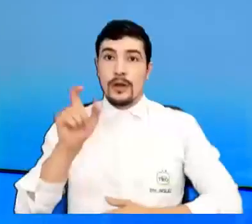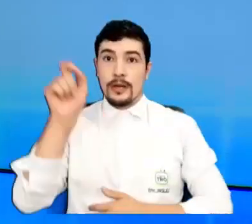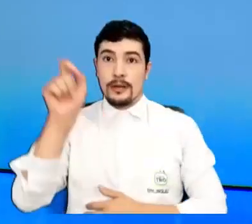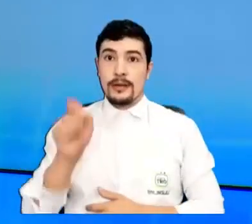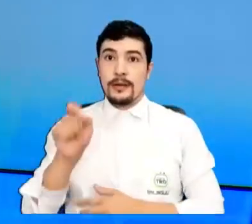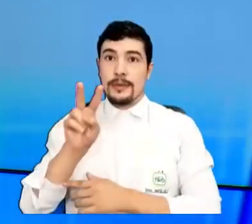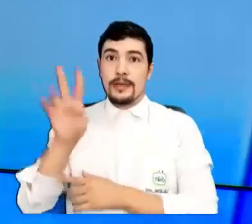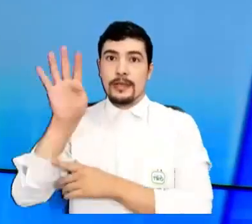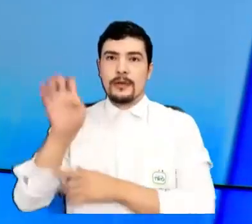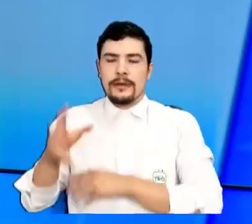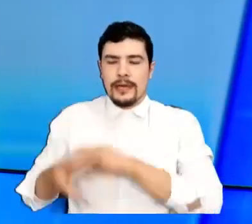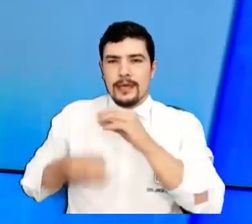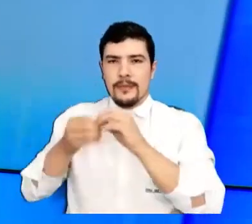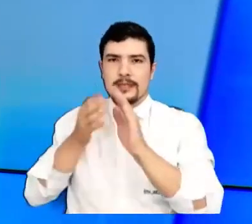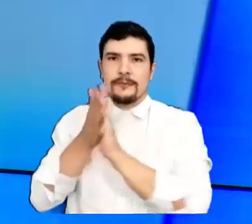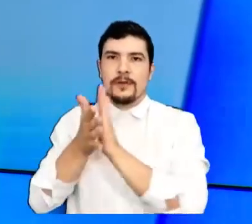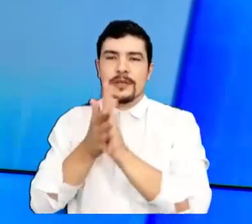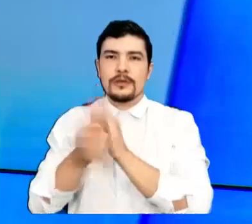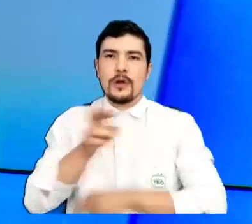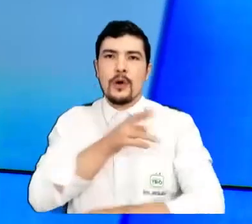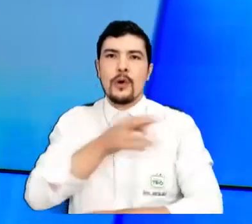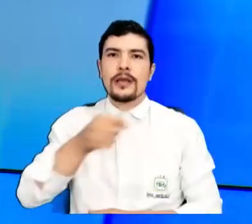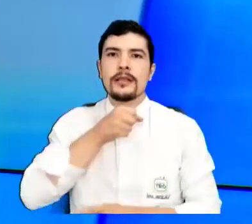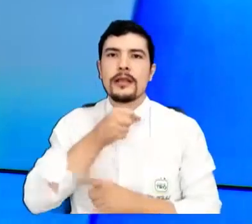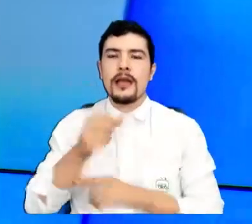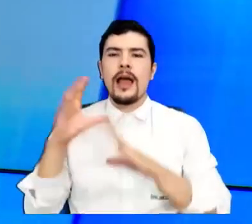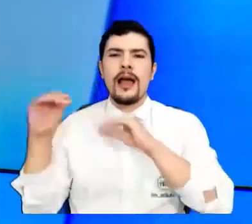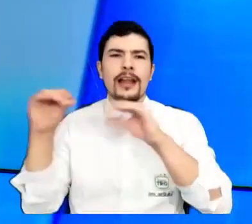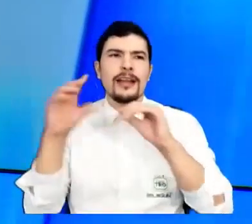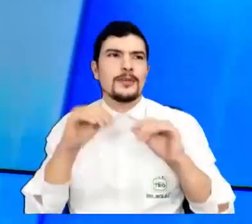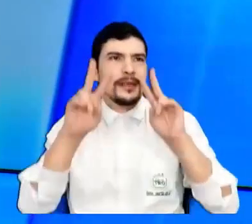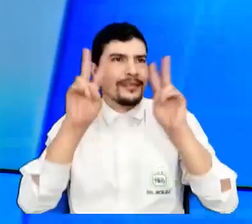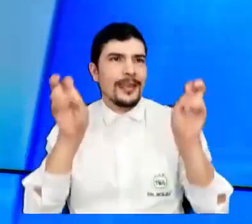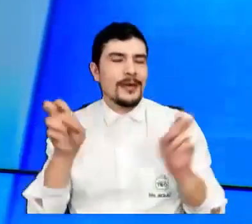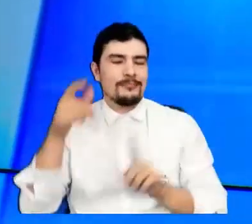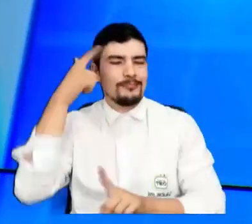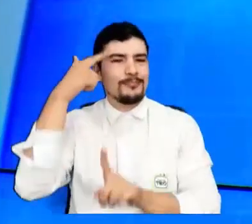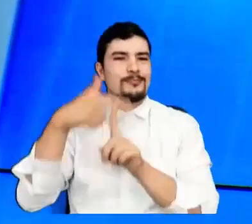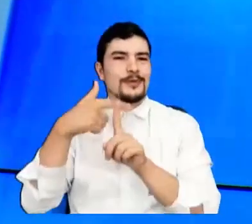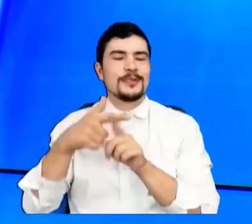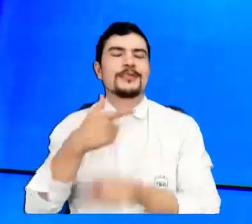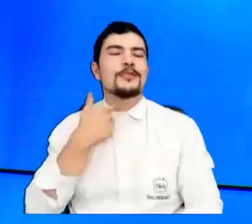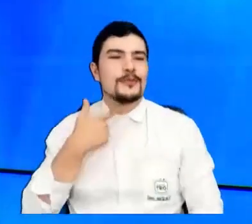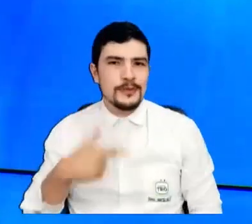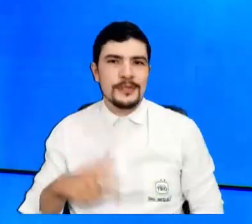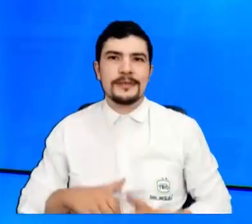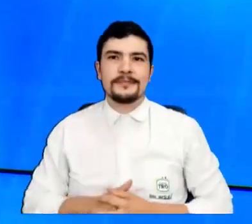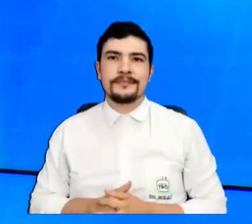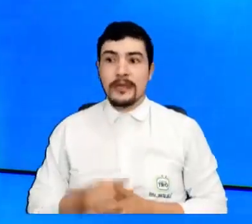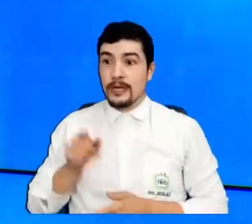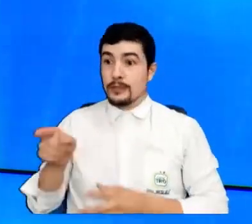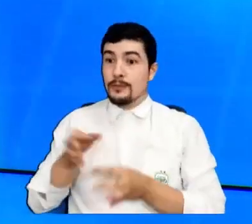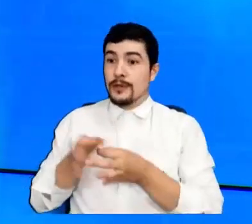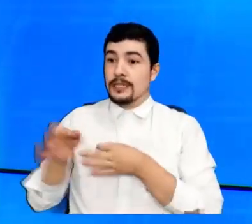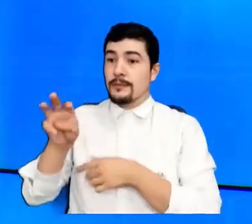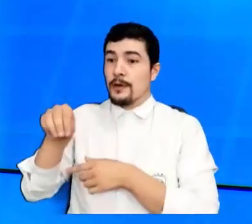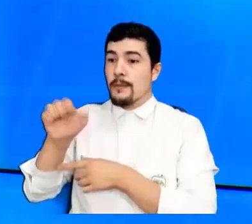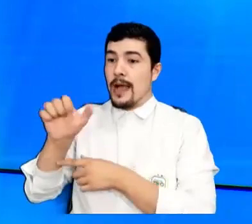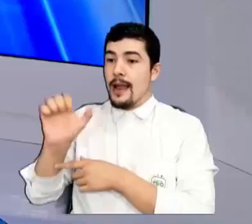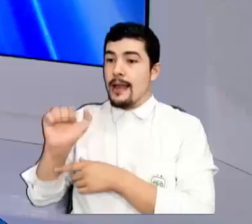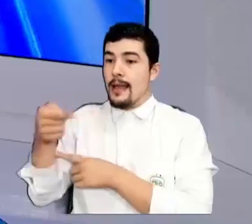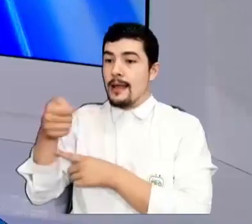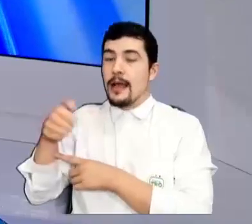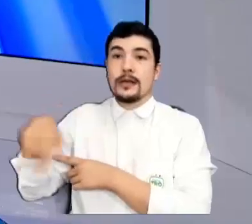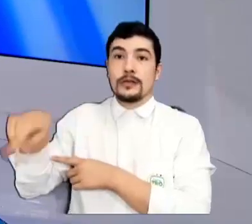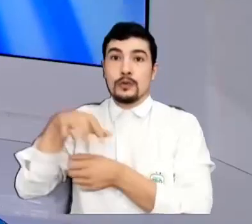más vulnerables recibieron una ayuda por parte de comunidades campesinas, quienes decidieron donar los productos de sus cosechas.